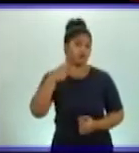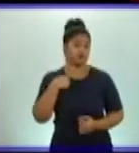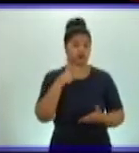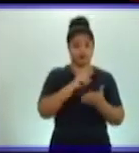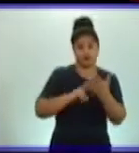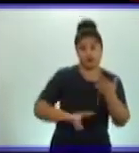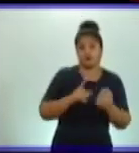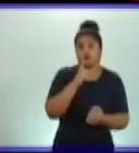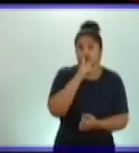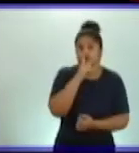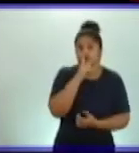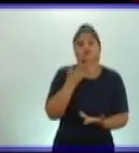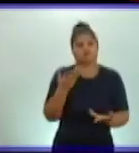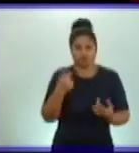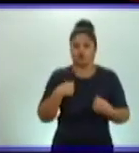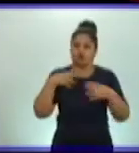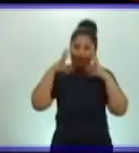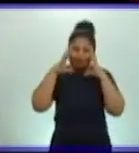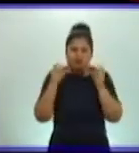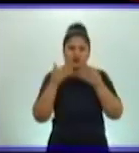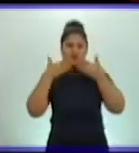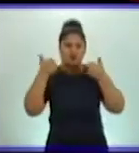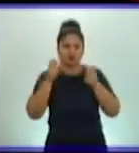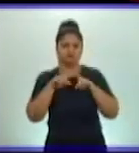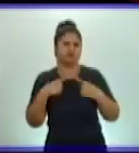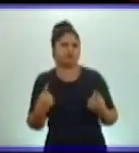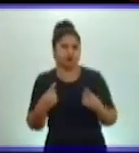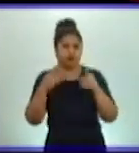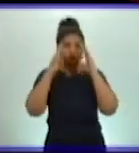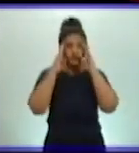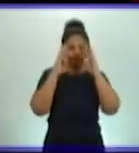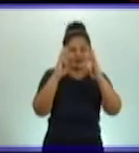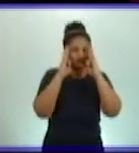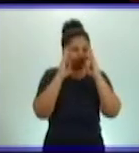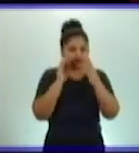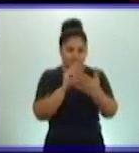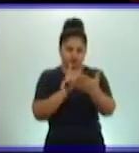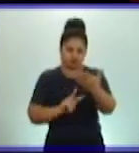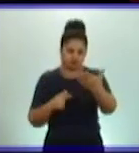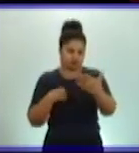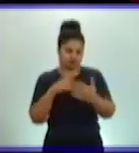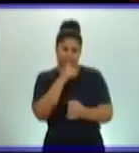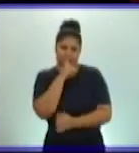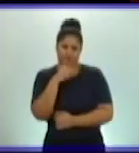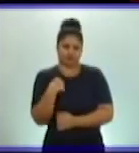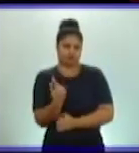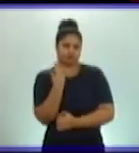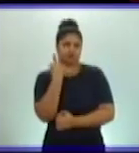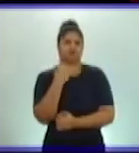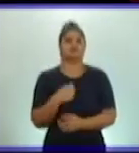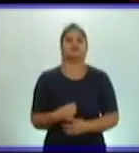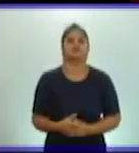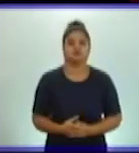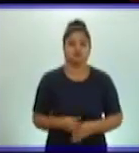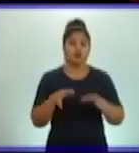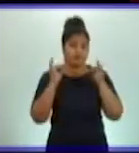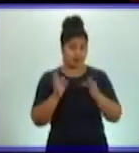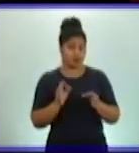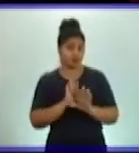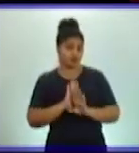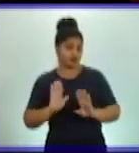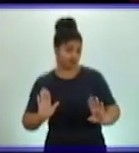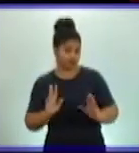porque es mayor la concentración. Entonces, después de tener esa referencia expresiva, es bueno tomarse